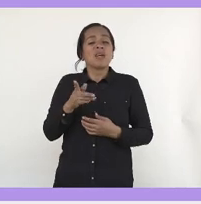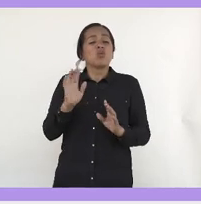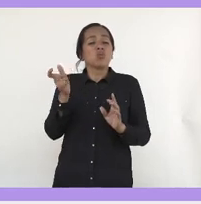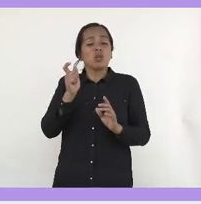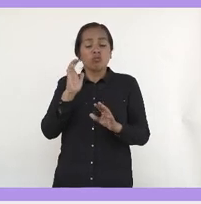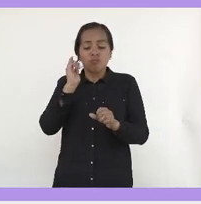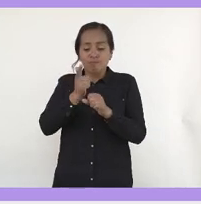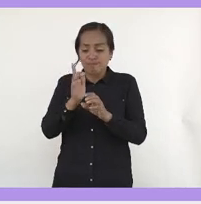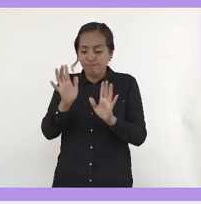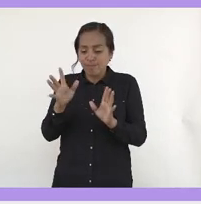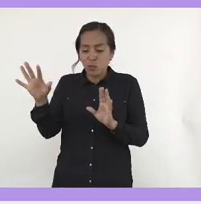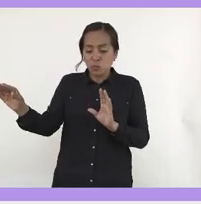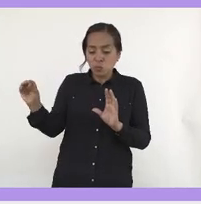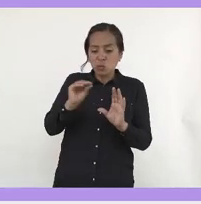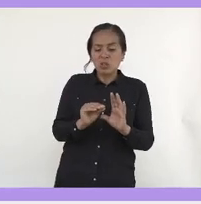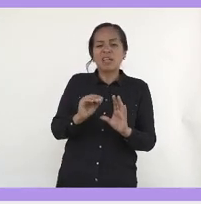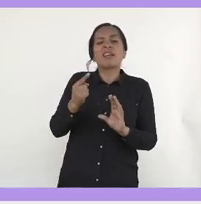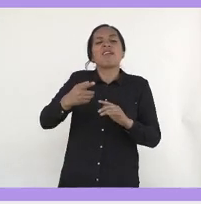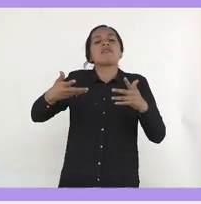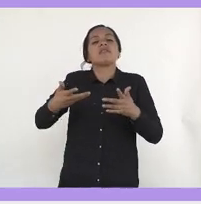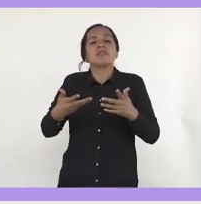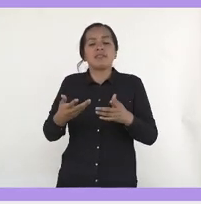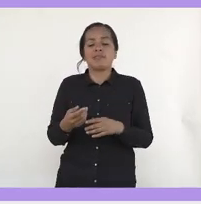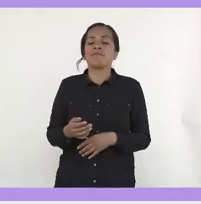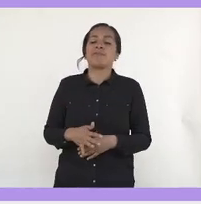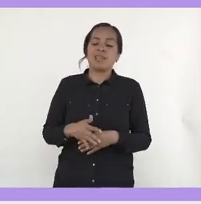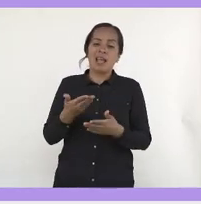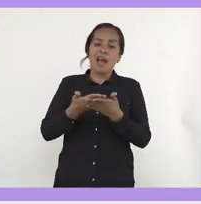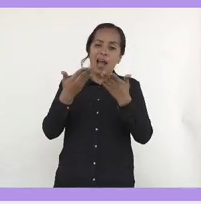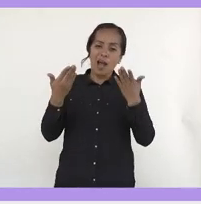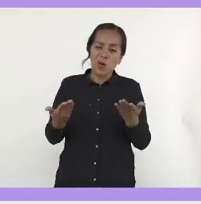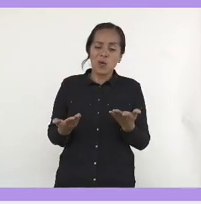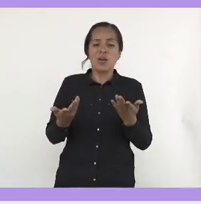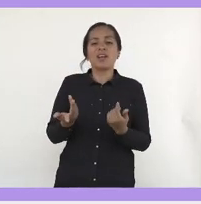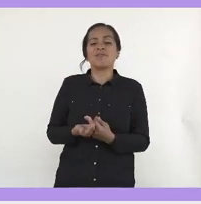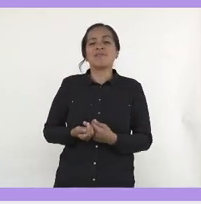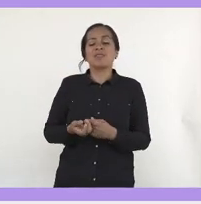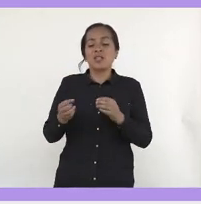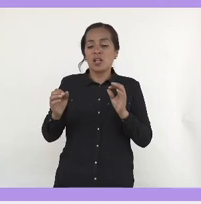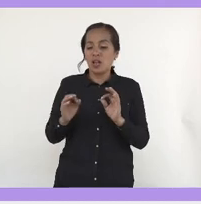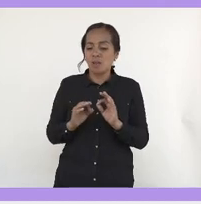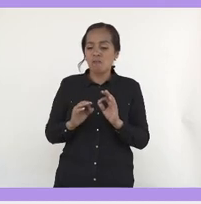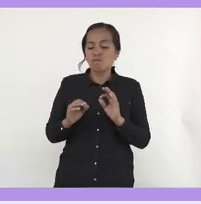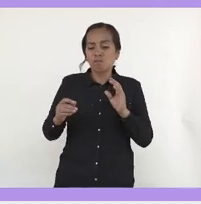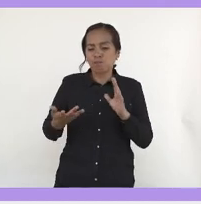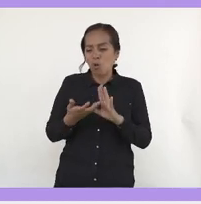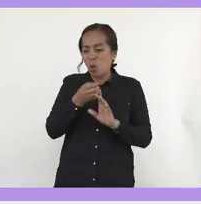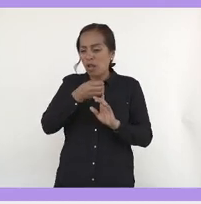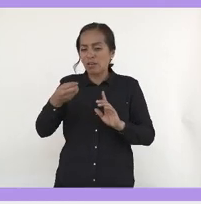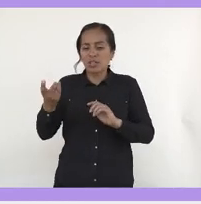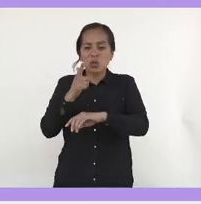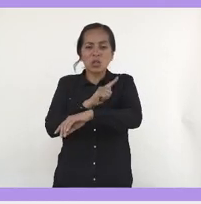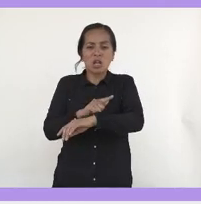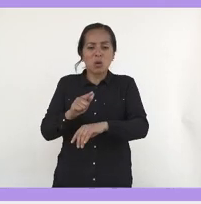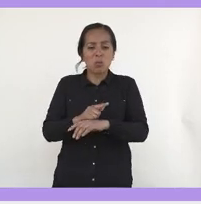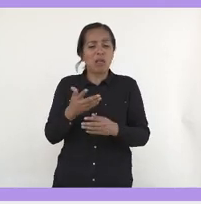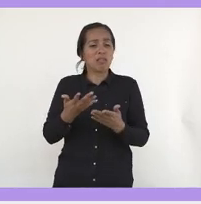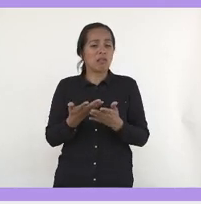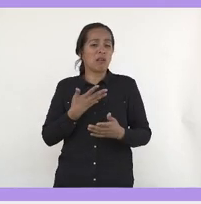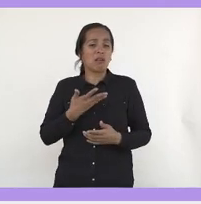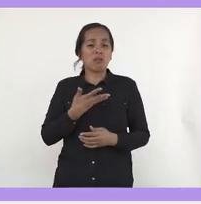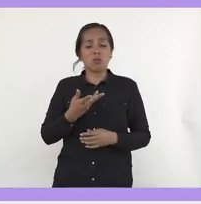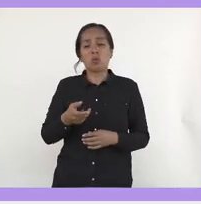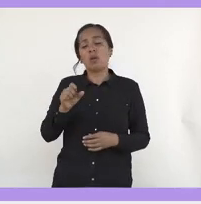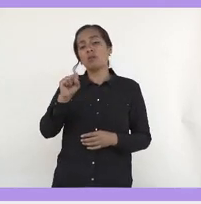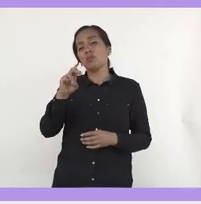talento y creo que es lo que ahora se está pretendiendo lograr formando una liga no teniendo ya una sub-18 buscando